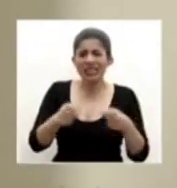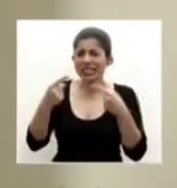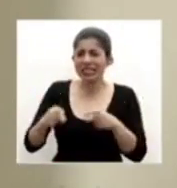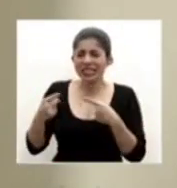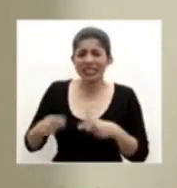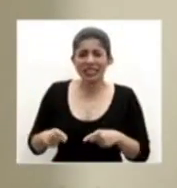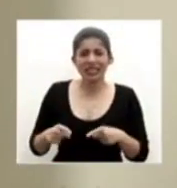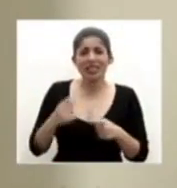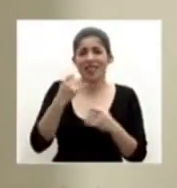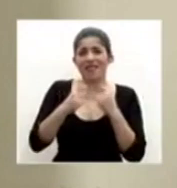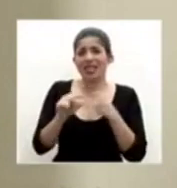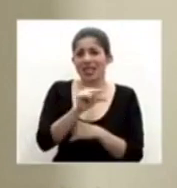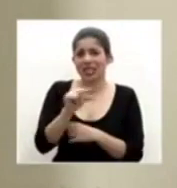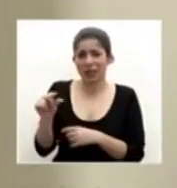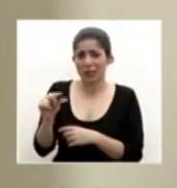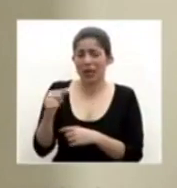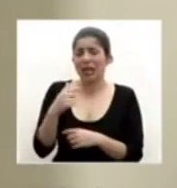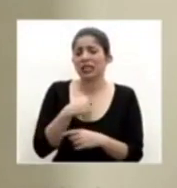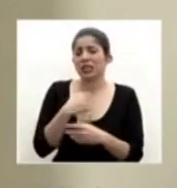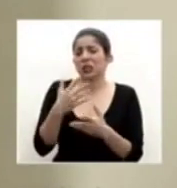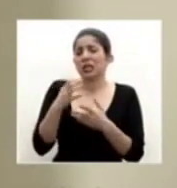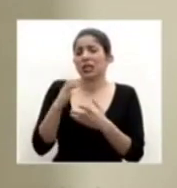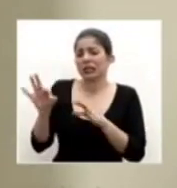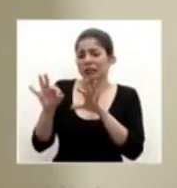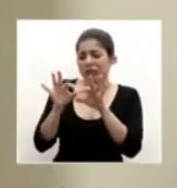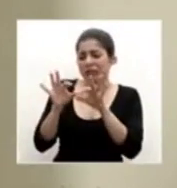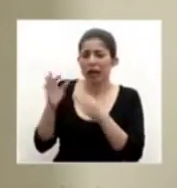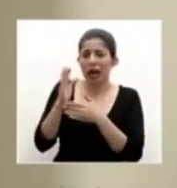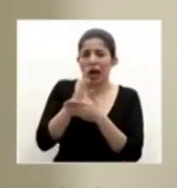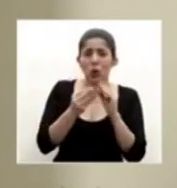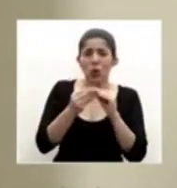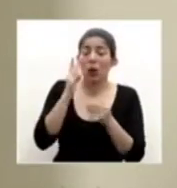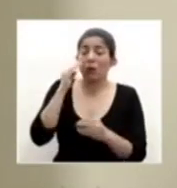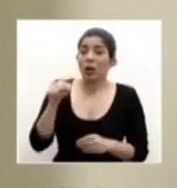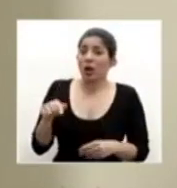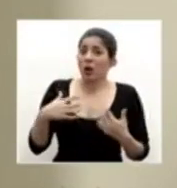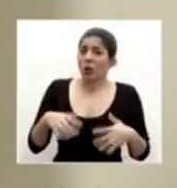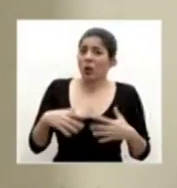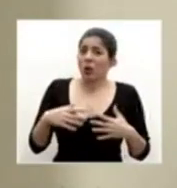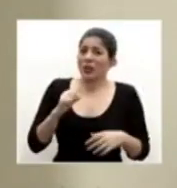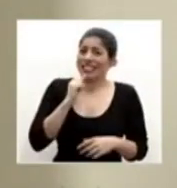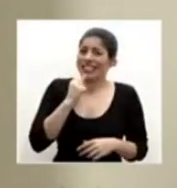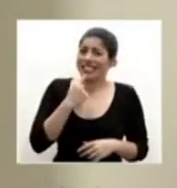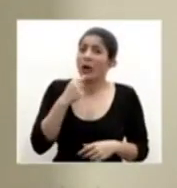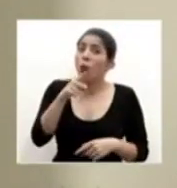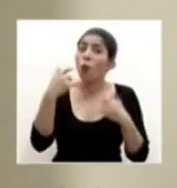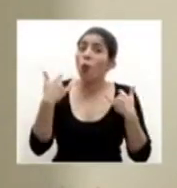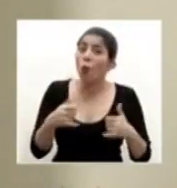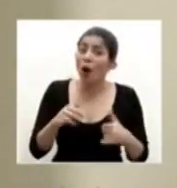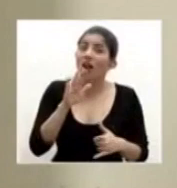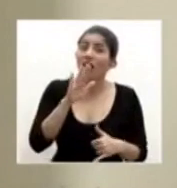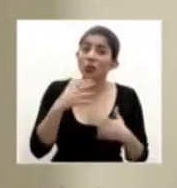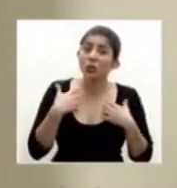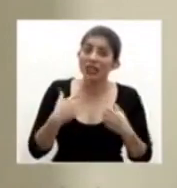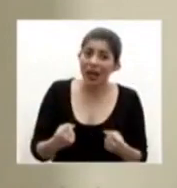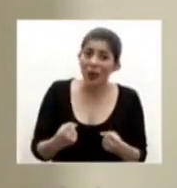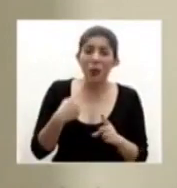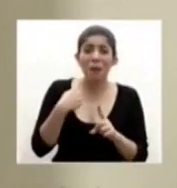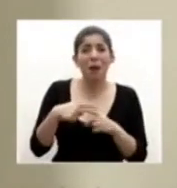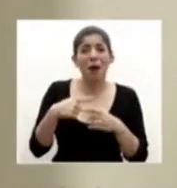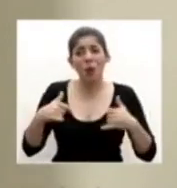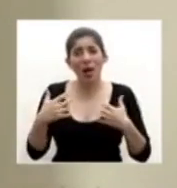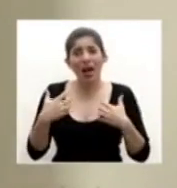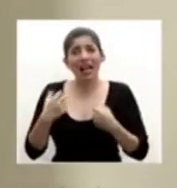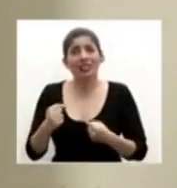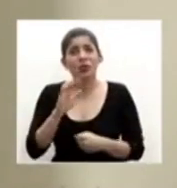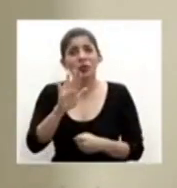se dieron durante el fin de semana y les quiero dar algunos números, porque esto es algo serio. Está usted jugando con su salud y está jugando usted con la salud